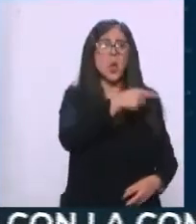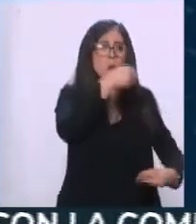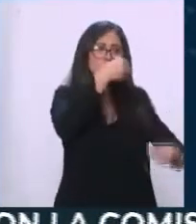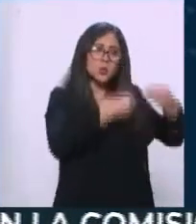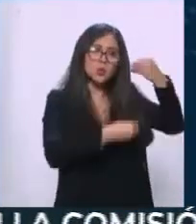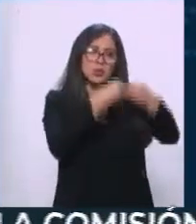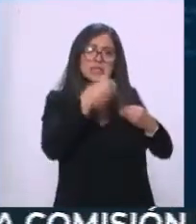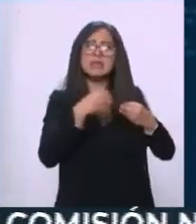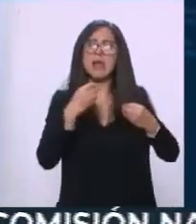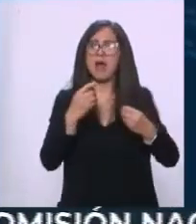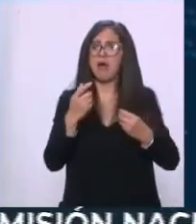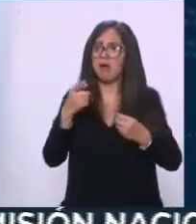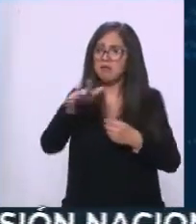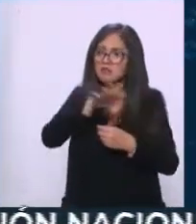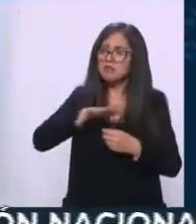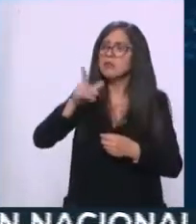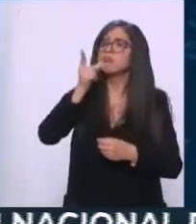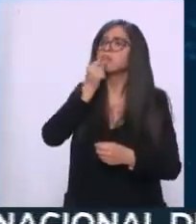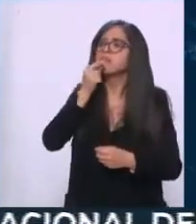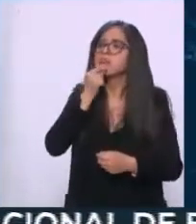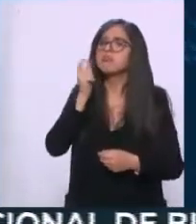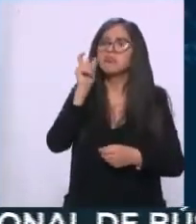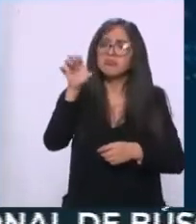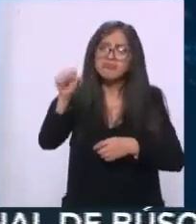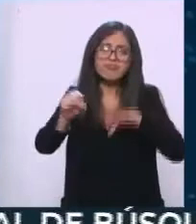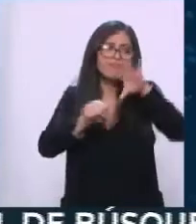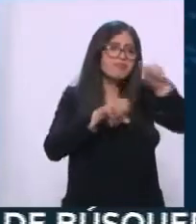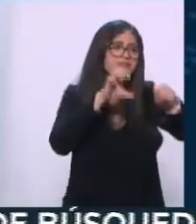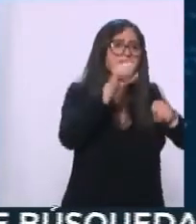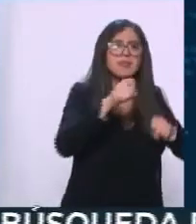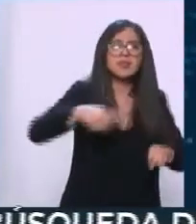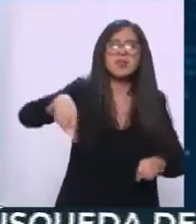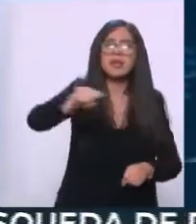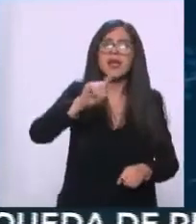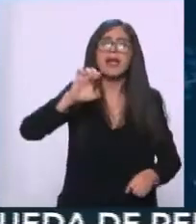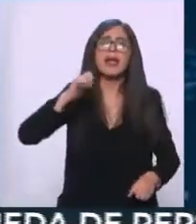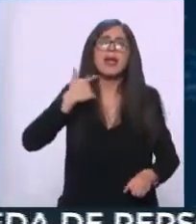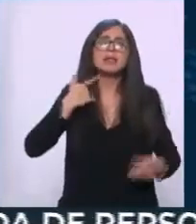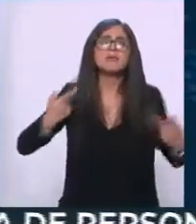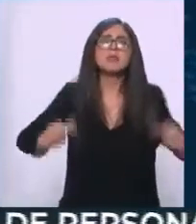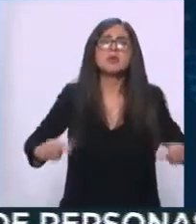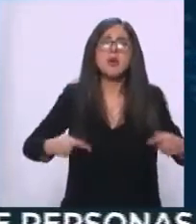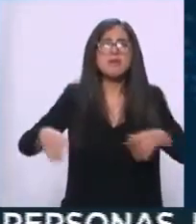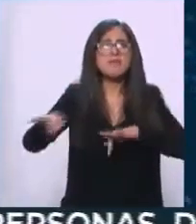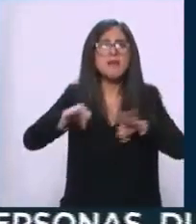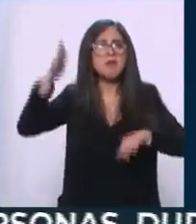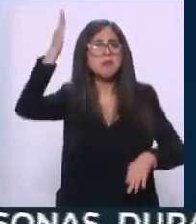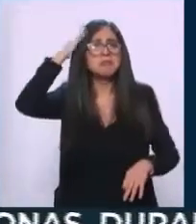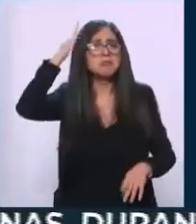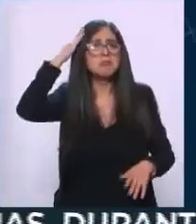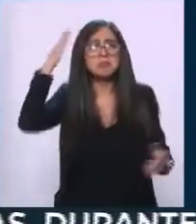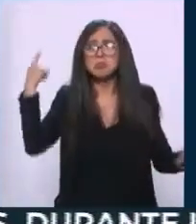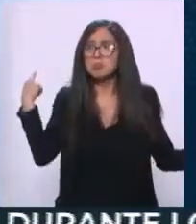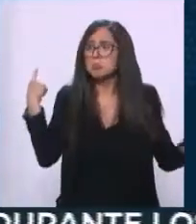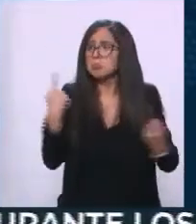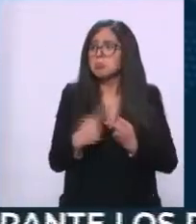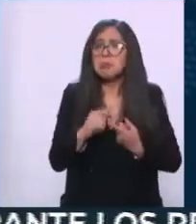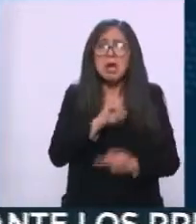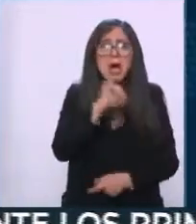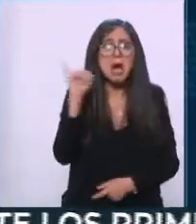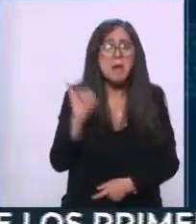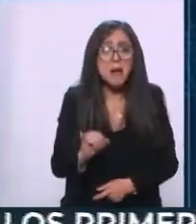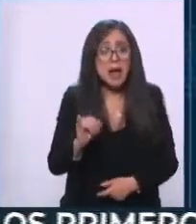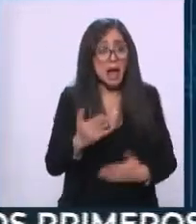justicia a los más altos niveles, pues quedó en deuda. hoy el presidente Andrés Manuel